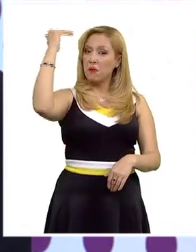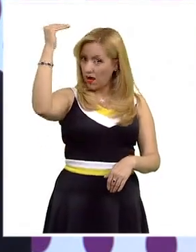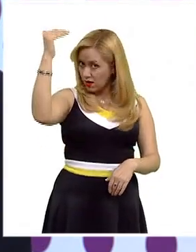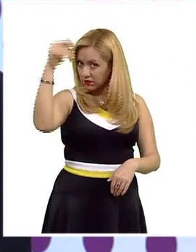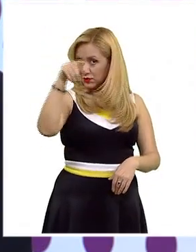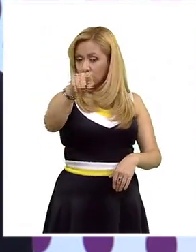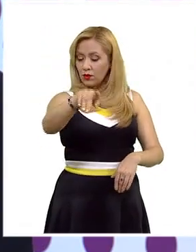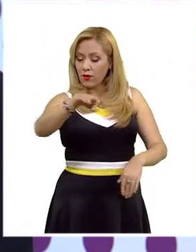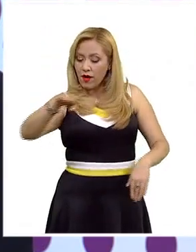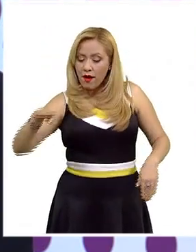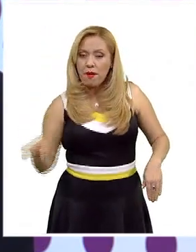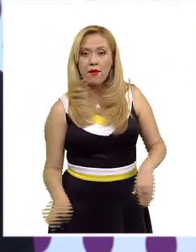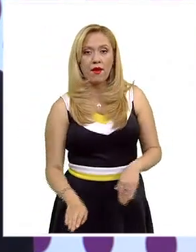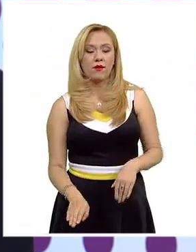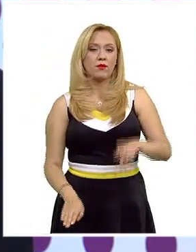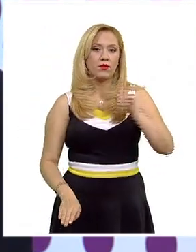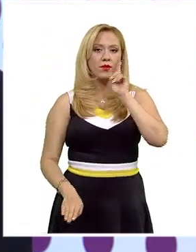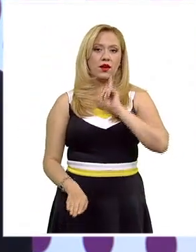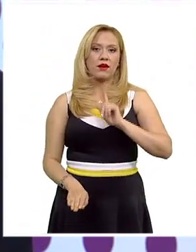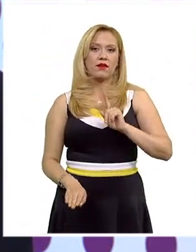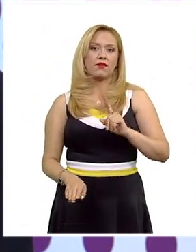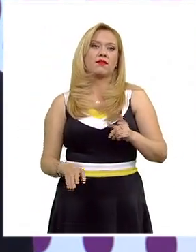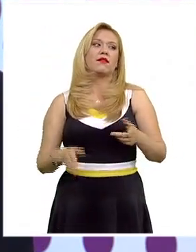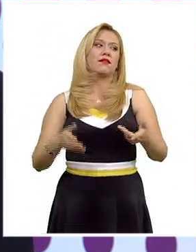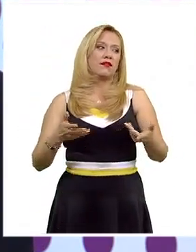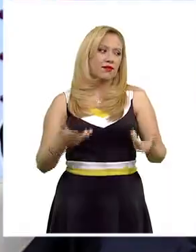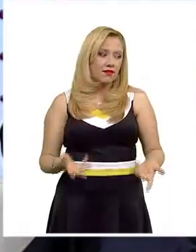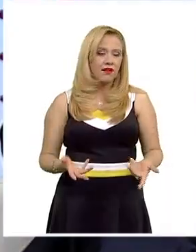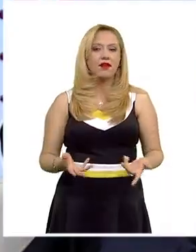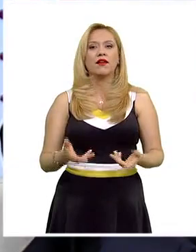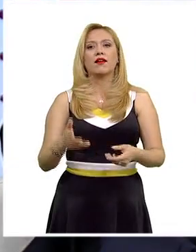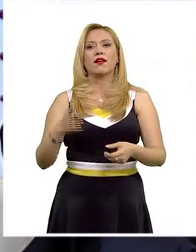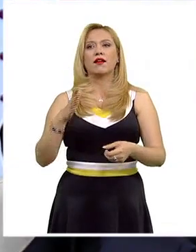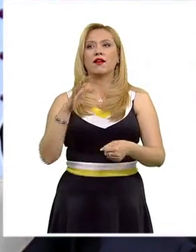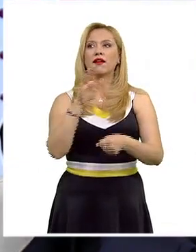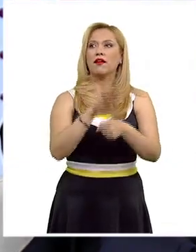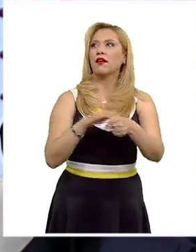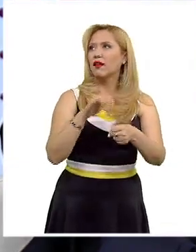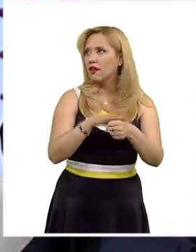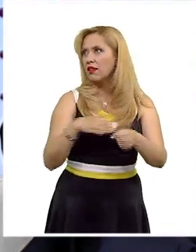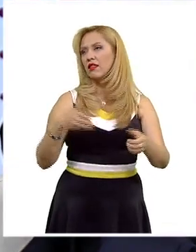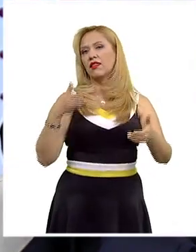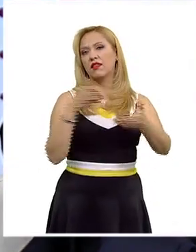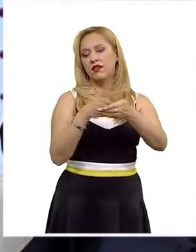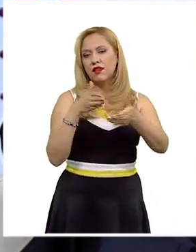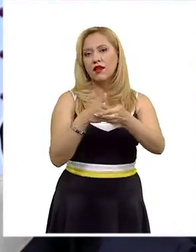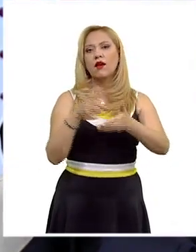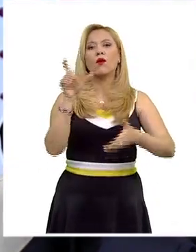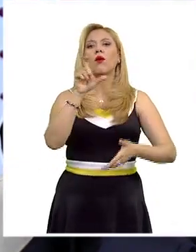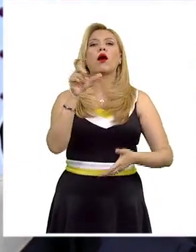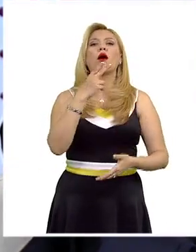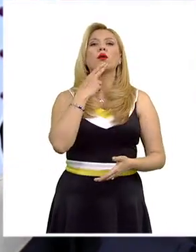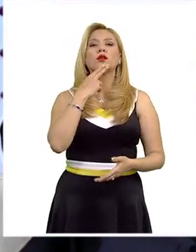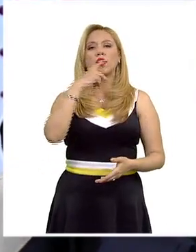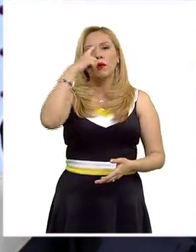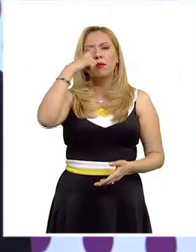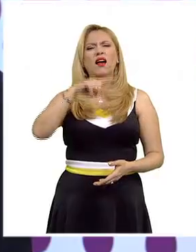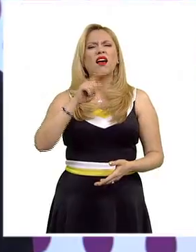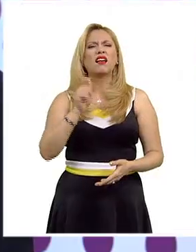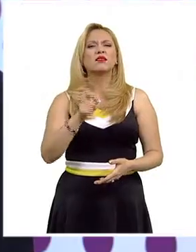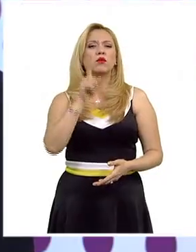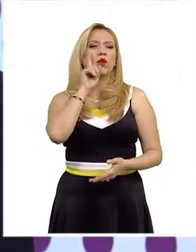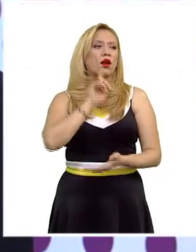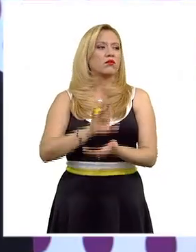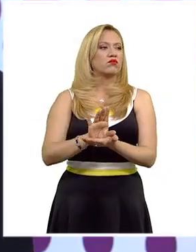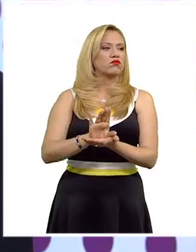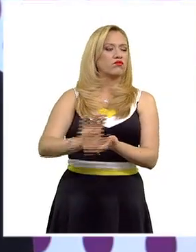cuál es tu lugar como mujer. Entonces, entendemos que el acoso sexual puede ser también acoso sexista cuando se usa para excluir a las mujeres